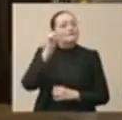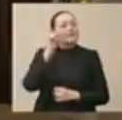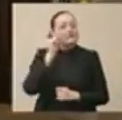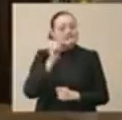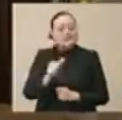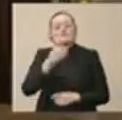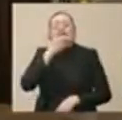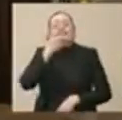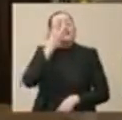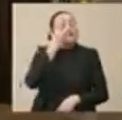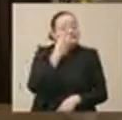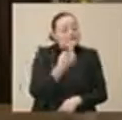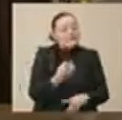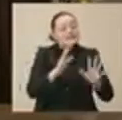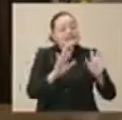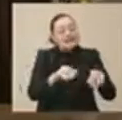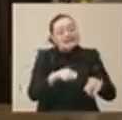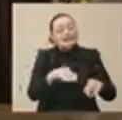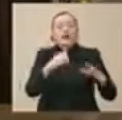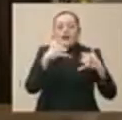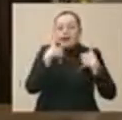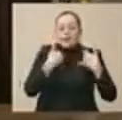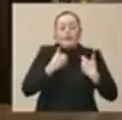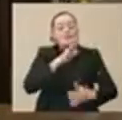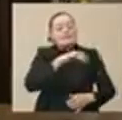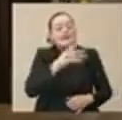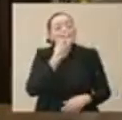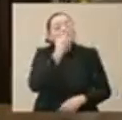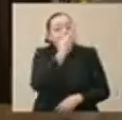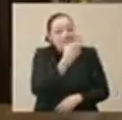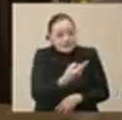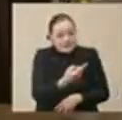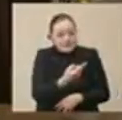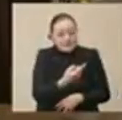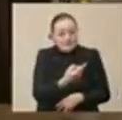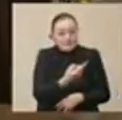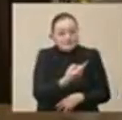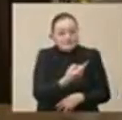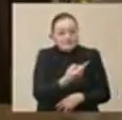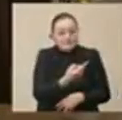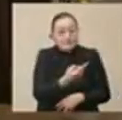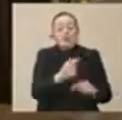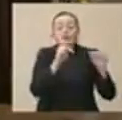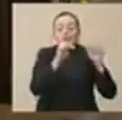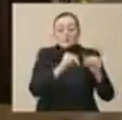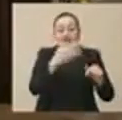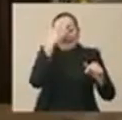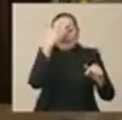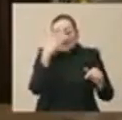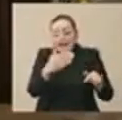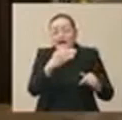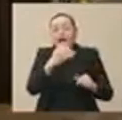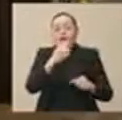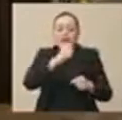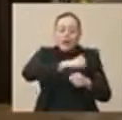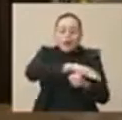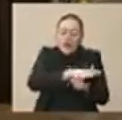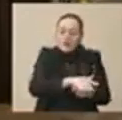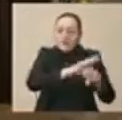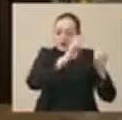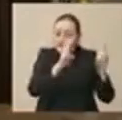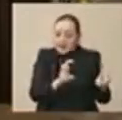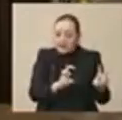preguntemos con el ejemplo concienticemos a nuestros jóvenes que no sean ellas y ellos